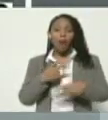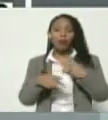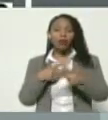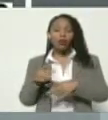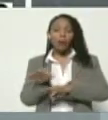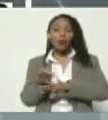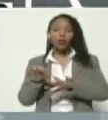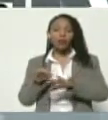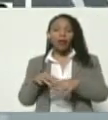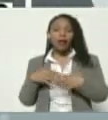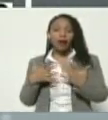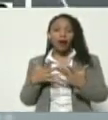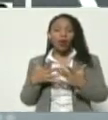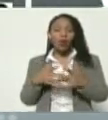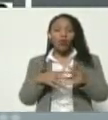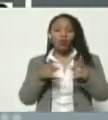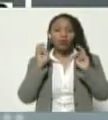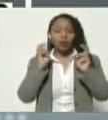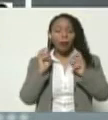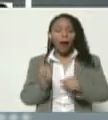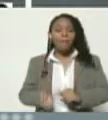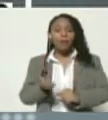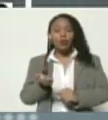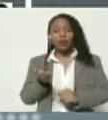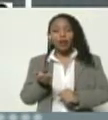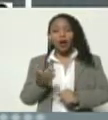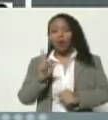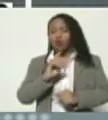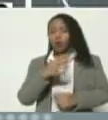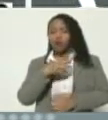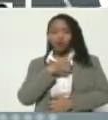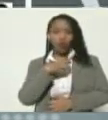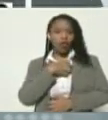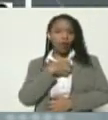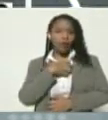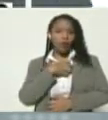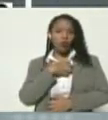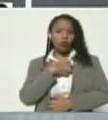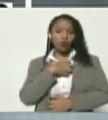municipales, que es un órgano muy importante que no podemos desdeñar.